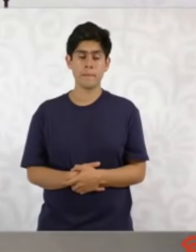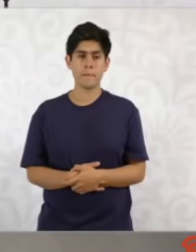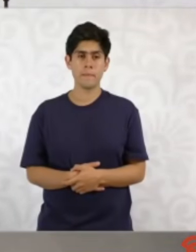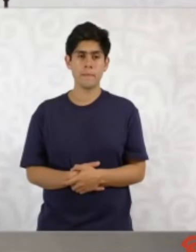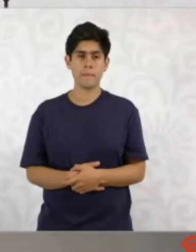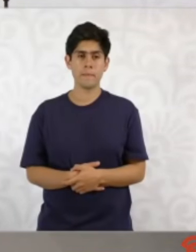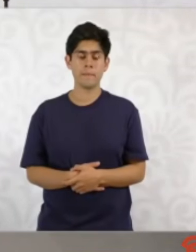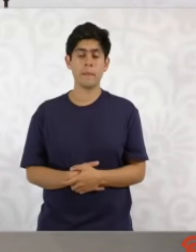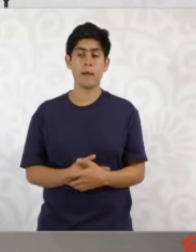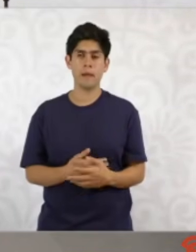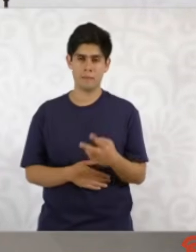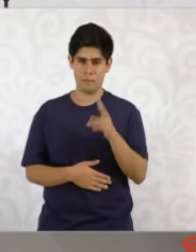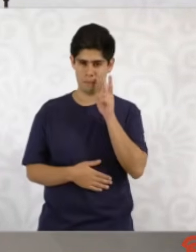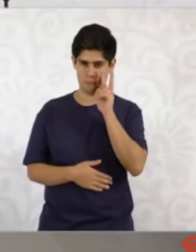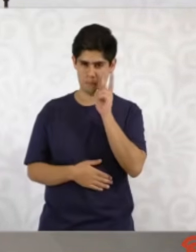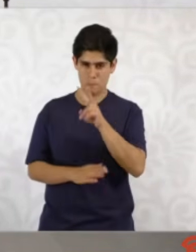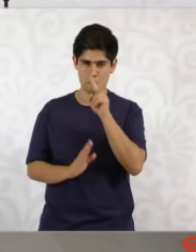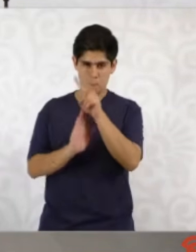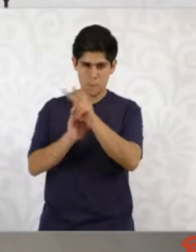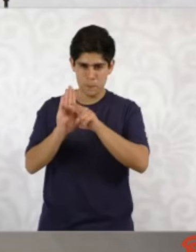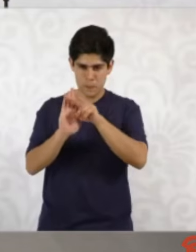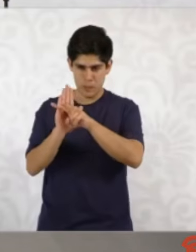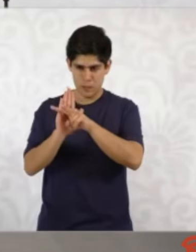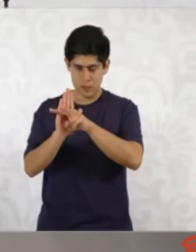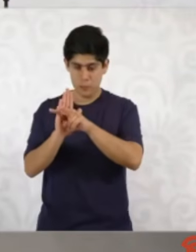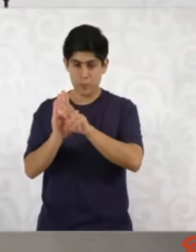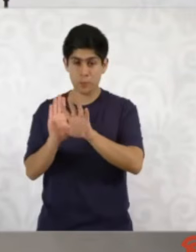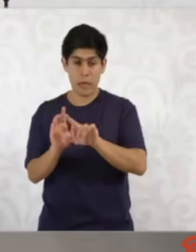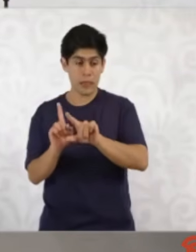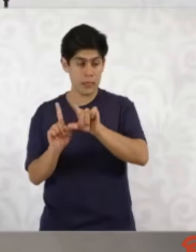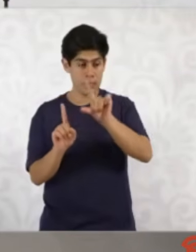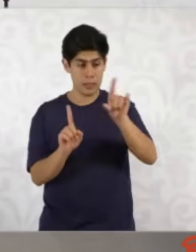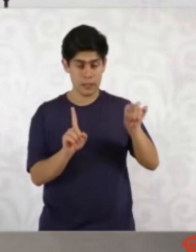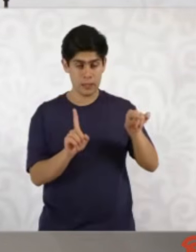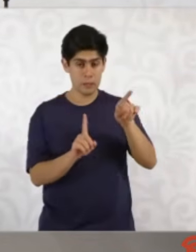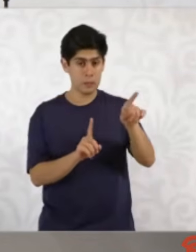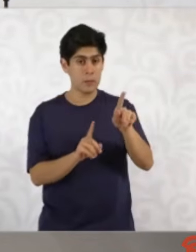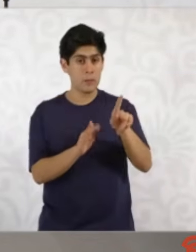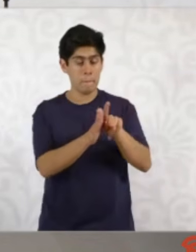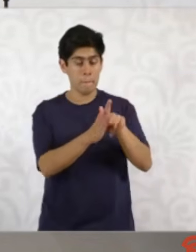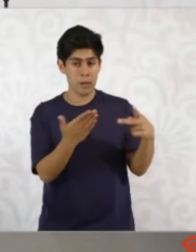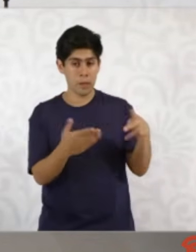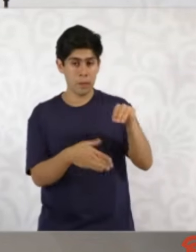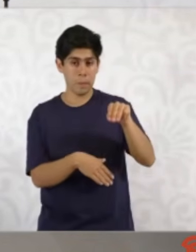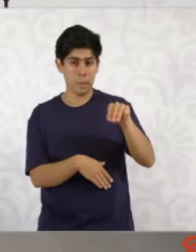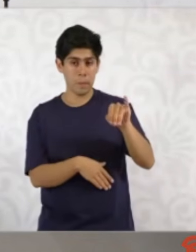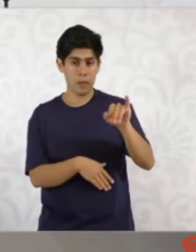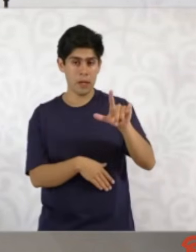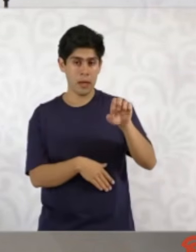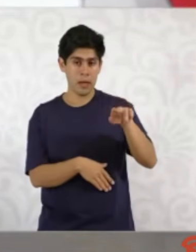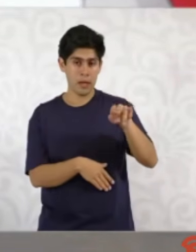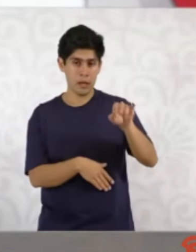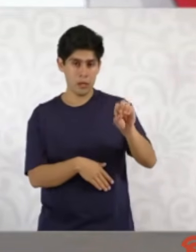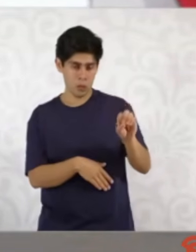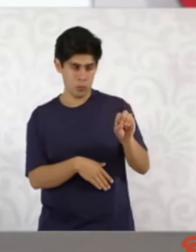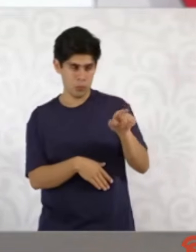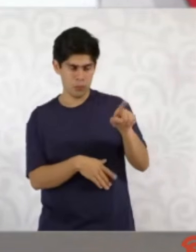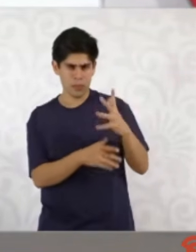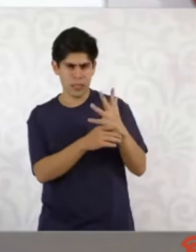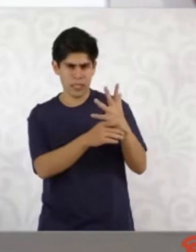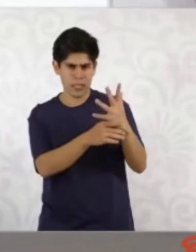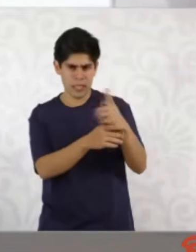Y después ya reporta Milenio, no, estas imágenes no son de ese